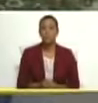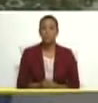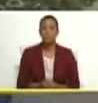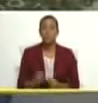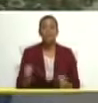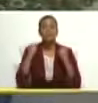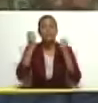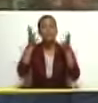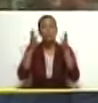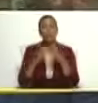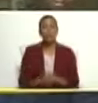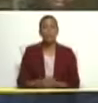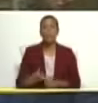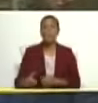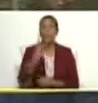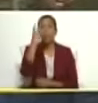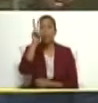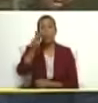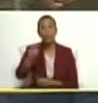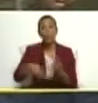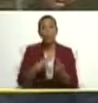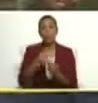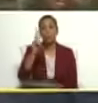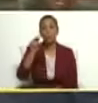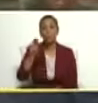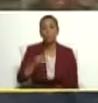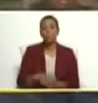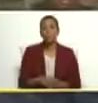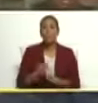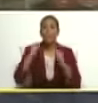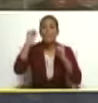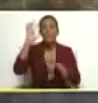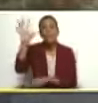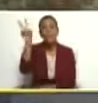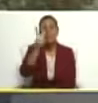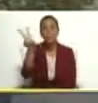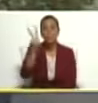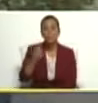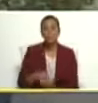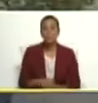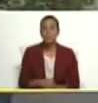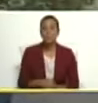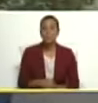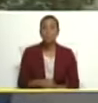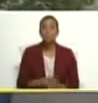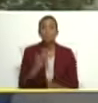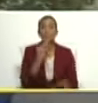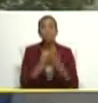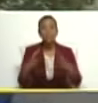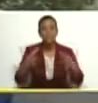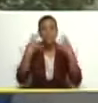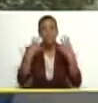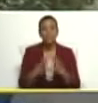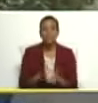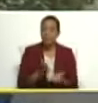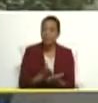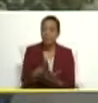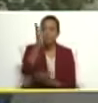¡Leales siempre! ¡Leales nunca! ¡Que viva la patria! ¡Que viva! Muchas gracias, muchachos.